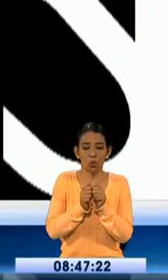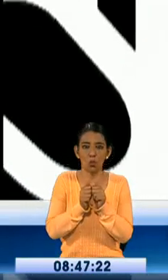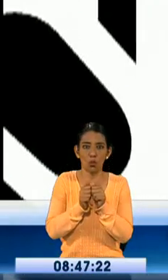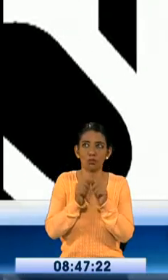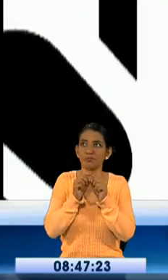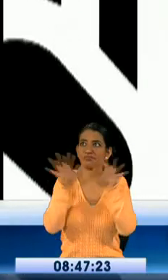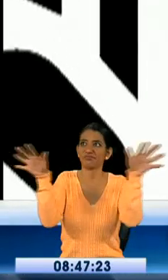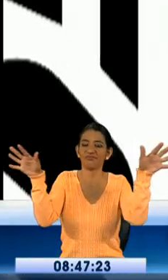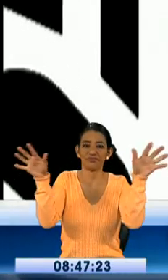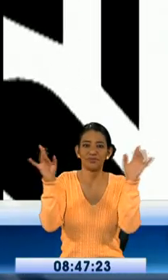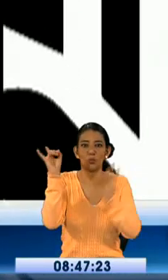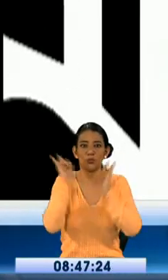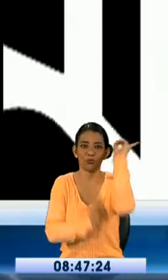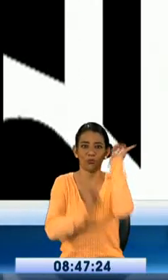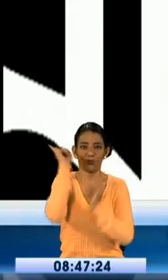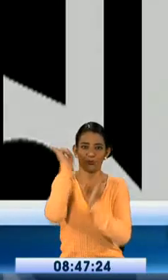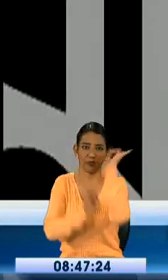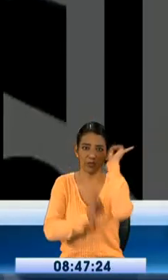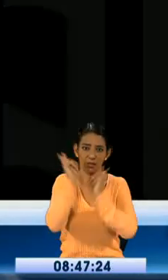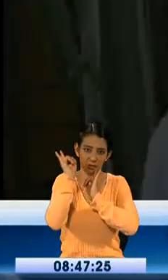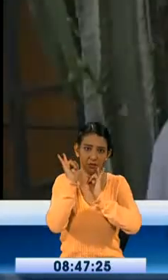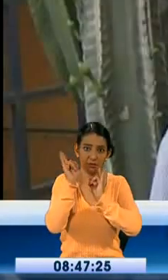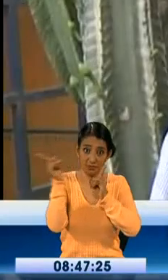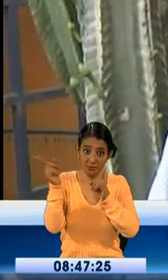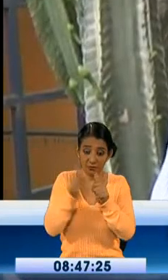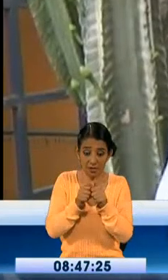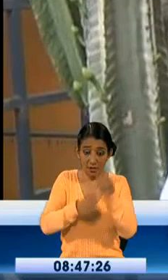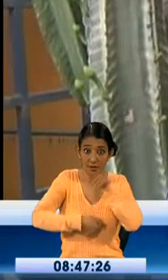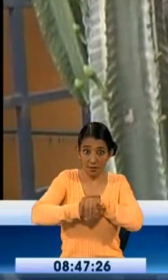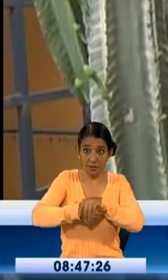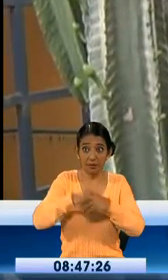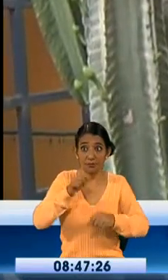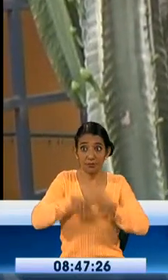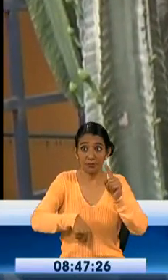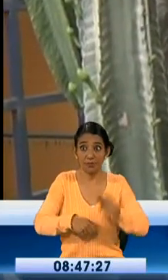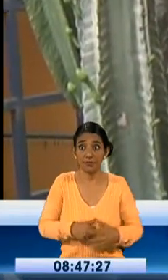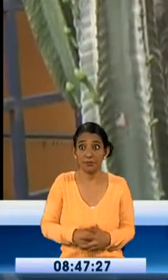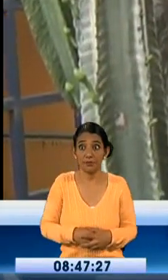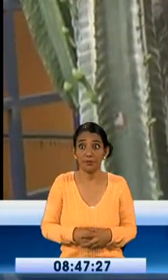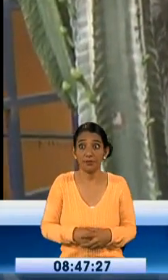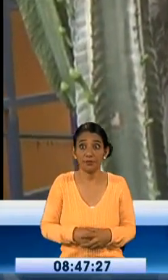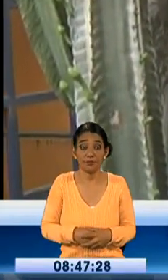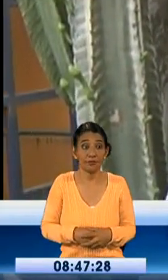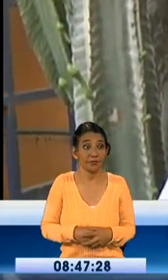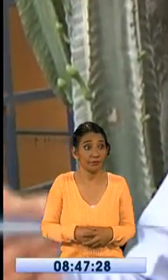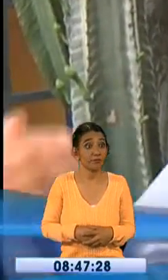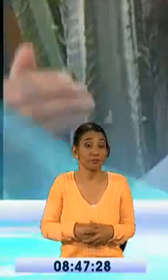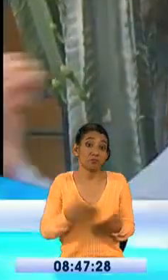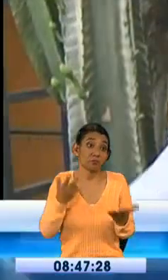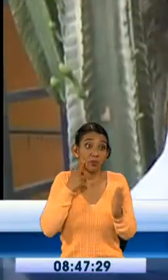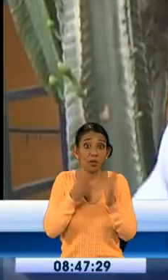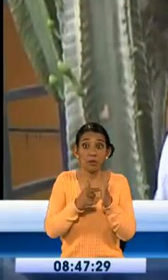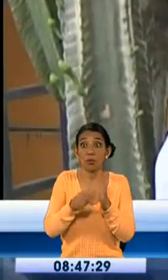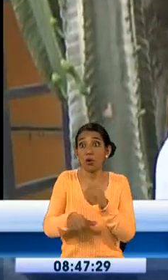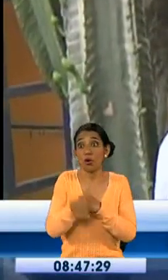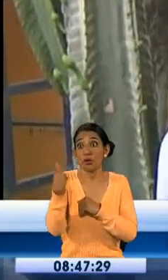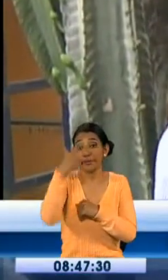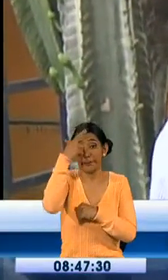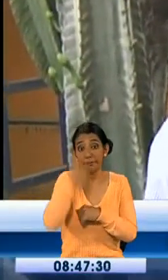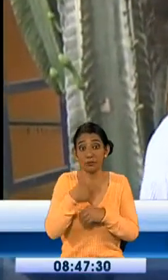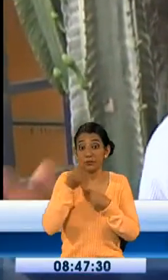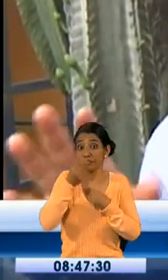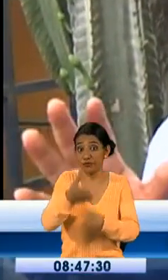públicas, conocidas como Wi-Fi o Wi-Fi. Ya que estos lugares son susceptibles a que otros hackers